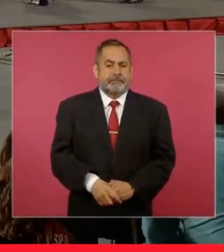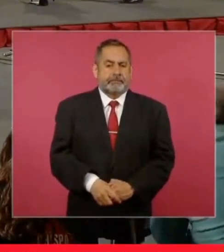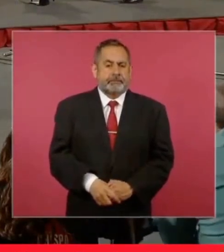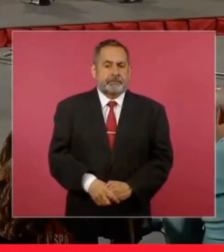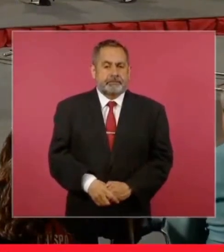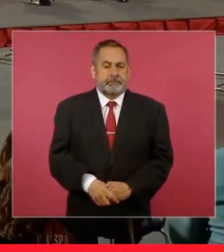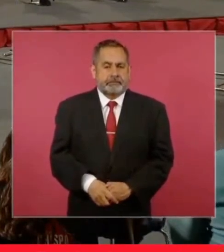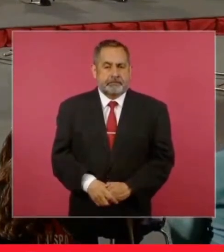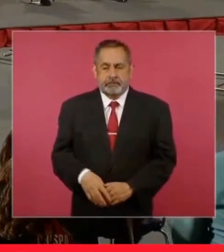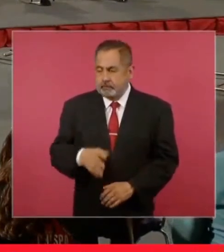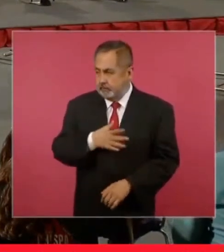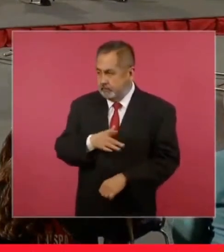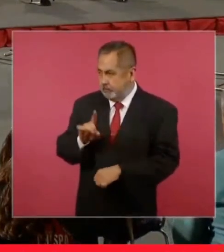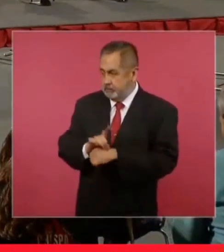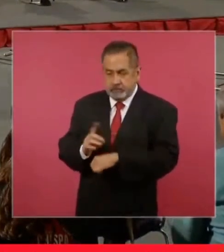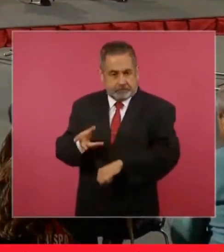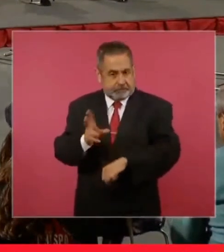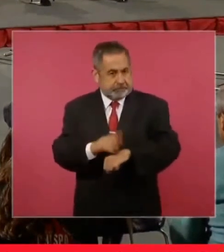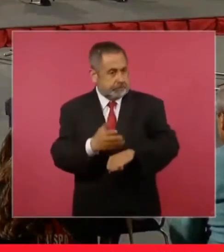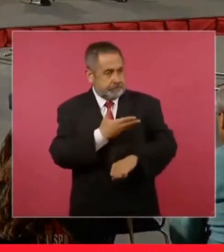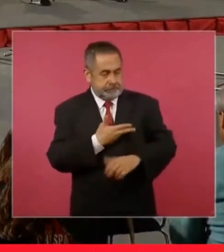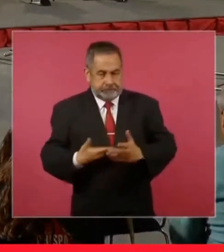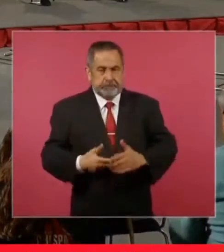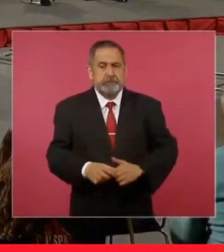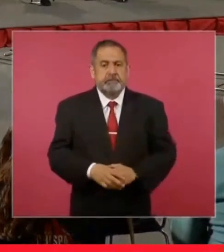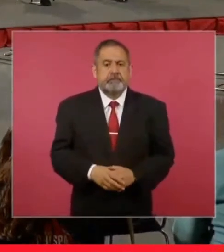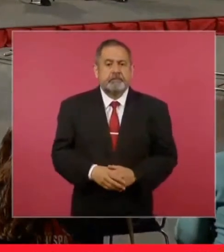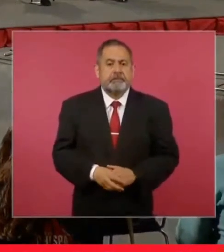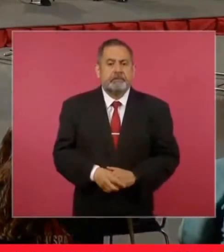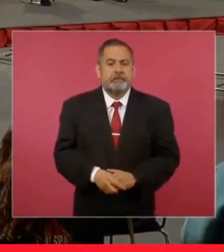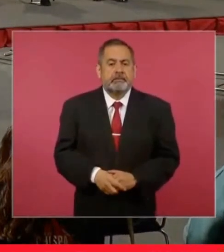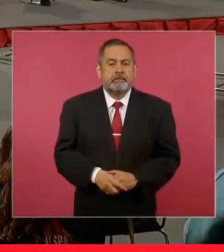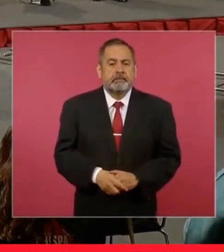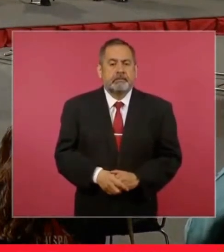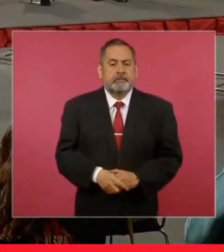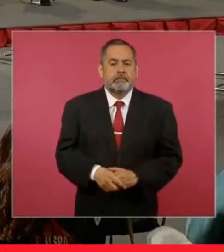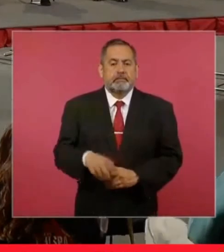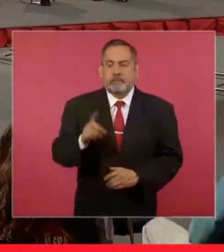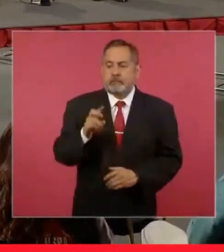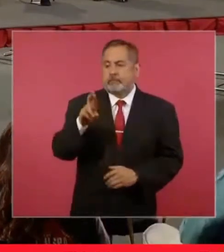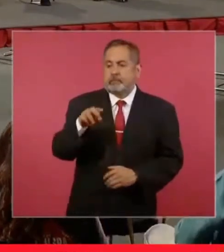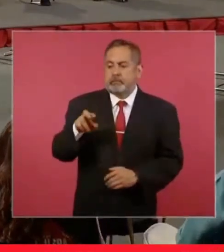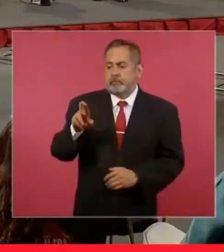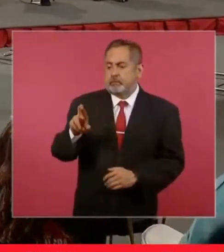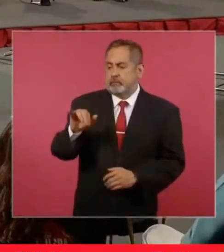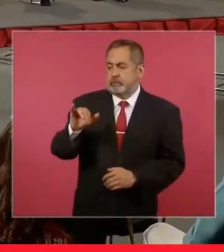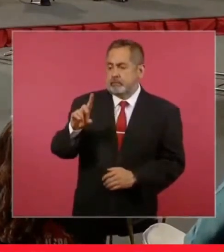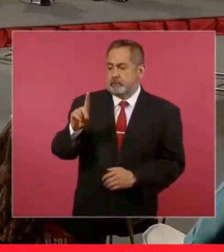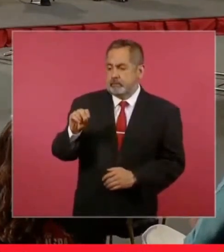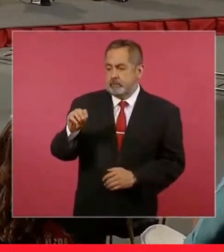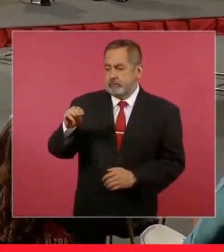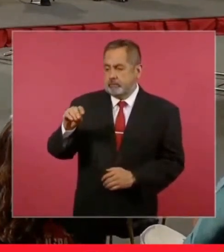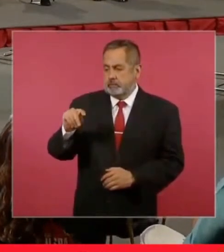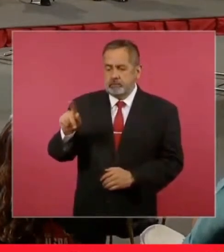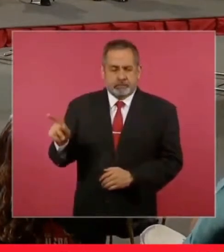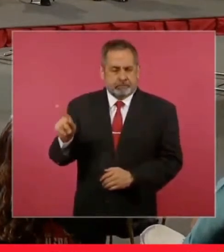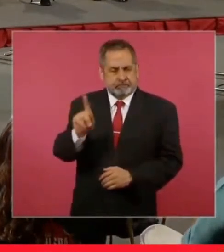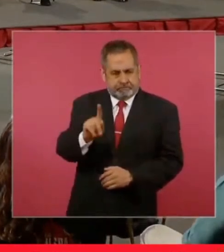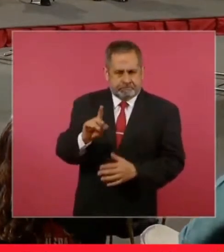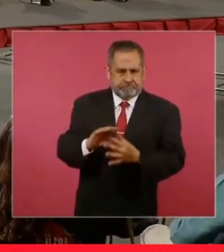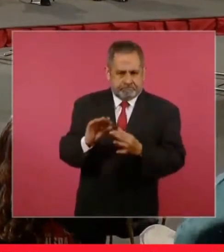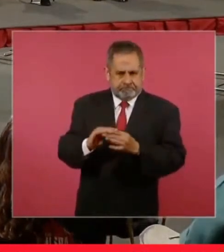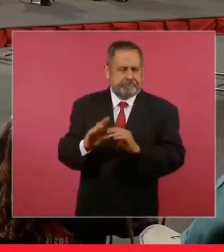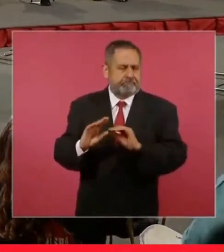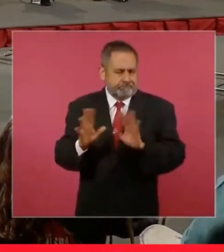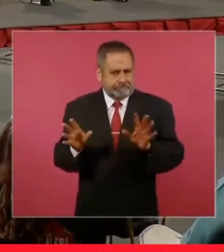Buenos días. Con su permiso, señor presidente. Bueno, el doctor Ricardo Mota explicó la parte de